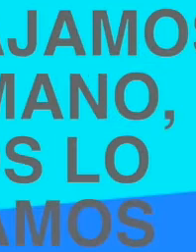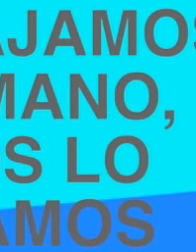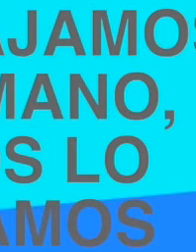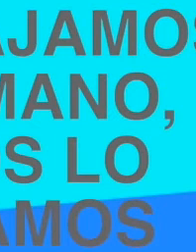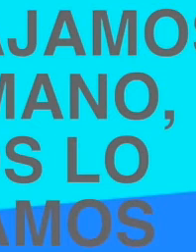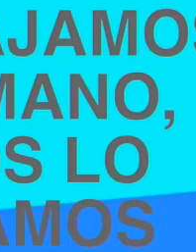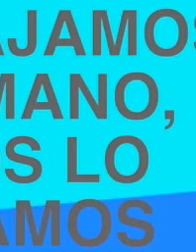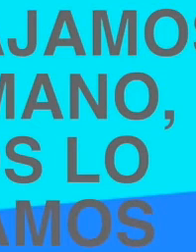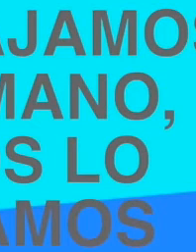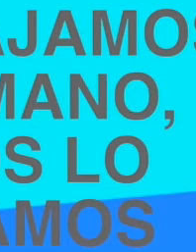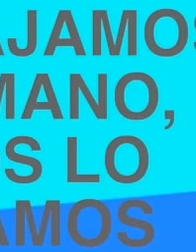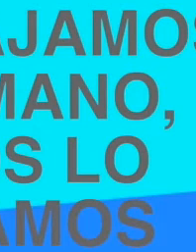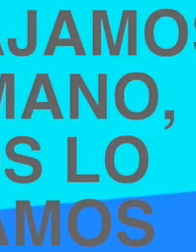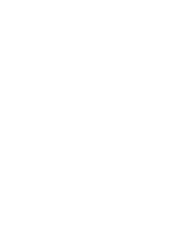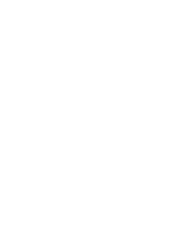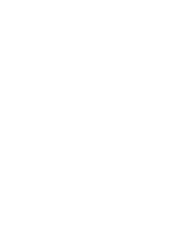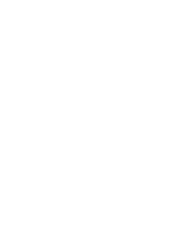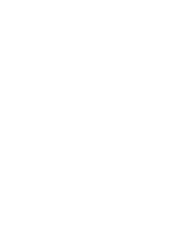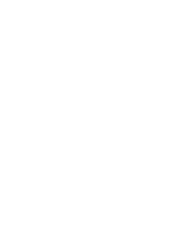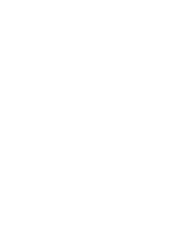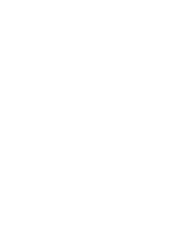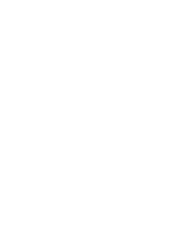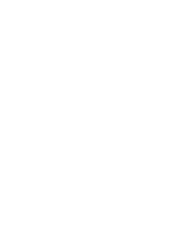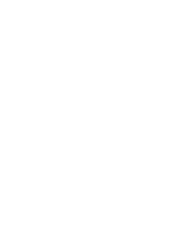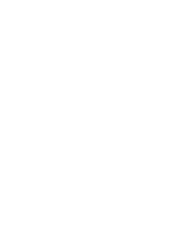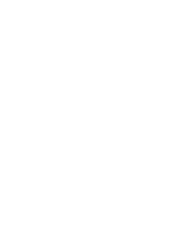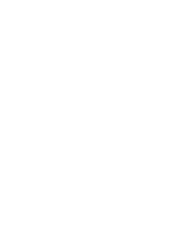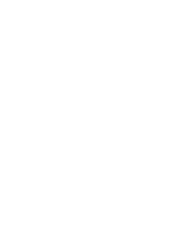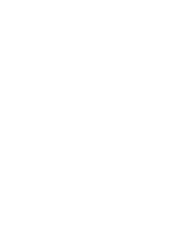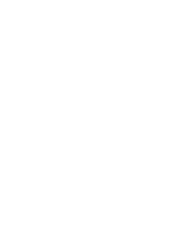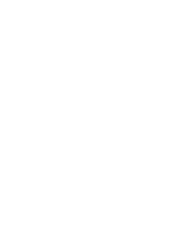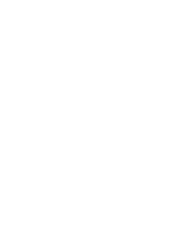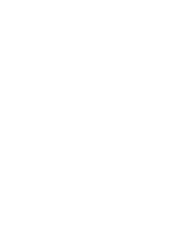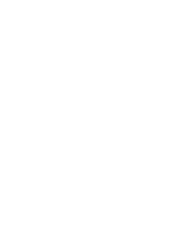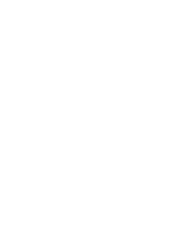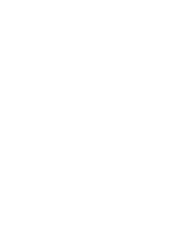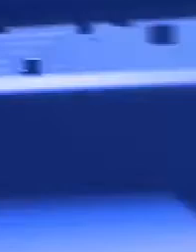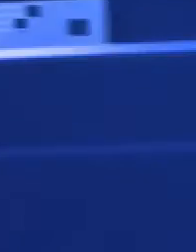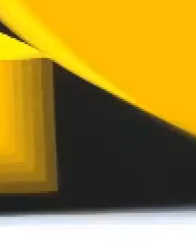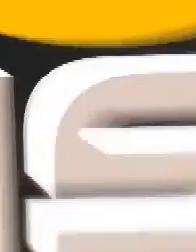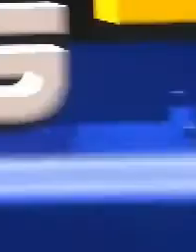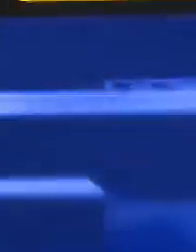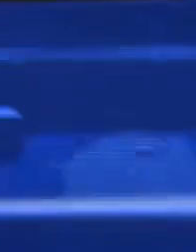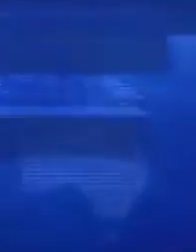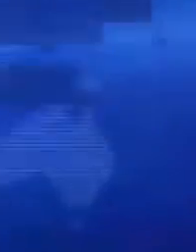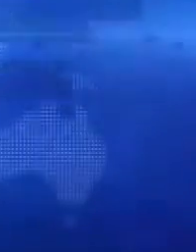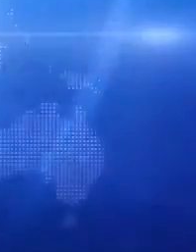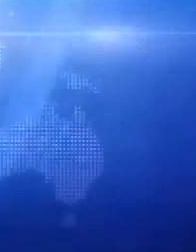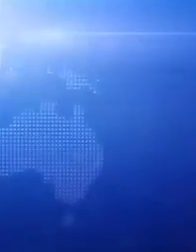de la mano, juntos lo logramos. Una campaña de la Alcaldía de Barranca Bermeja.